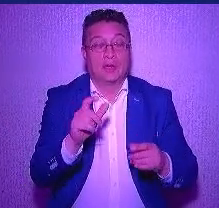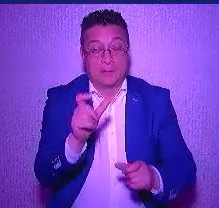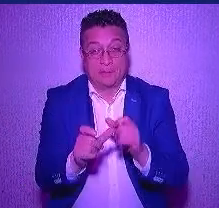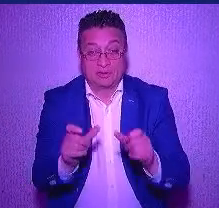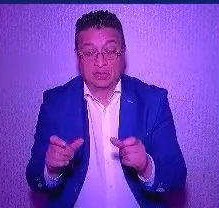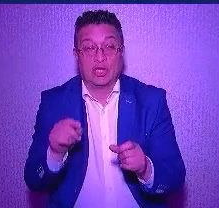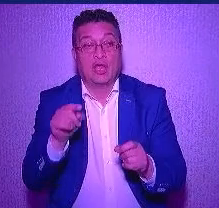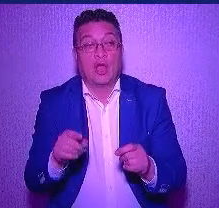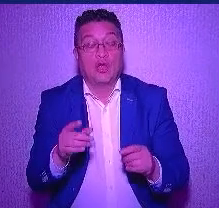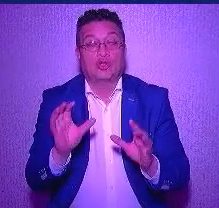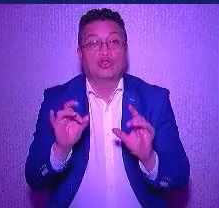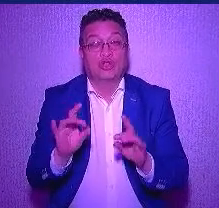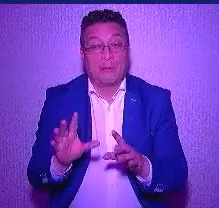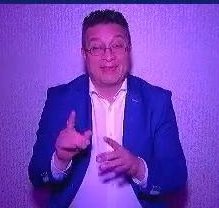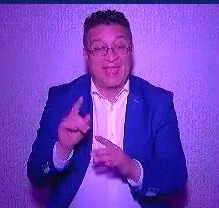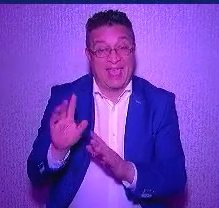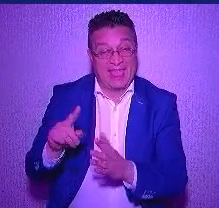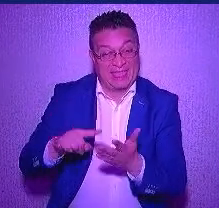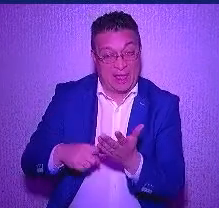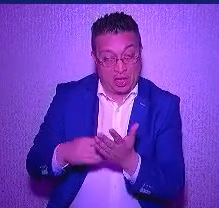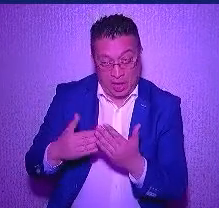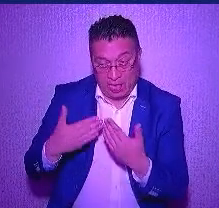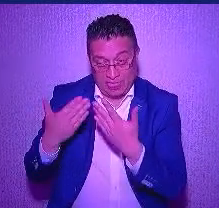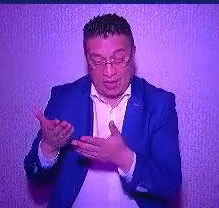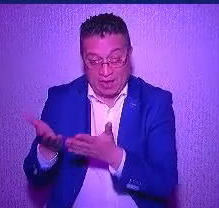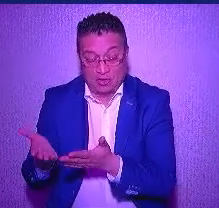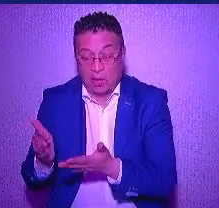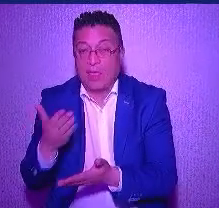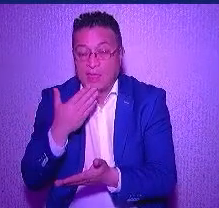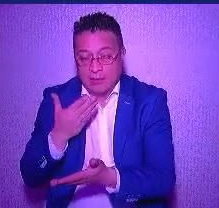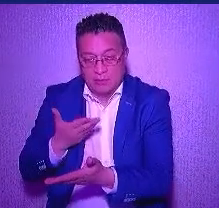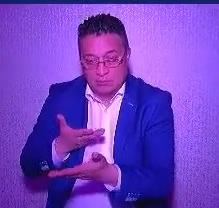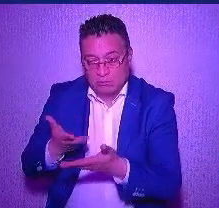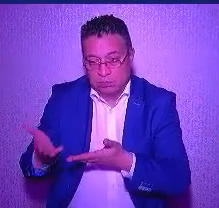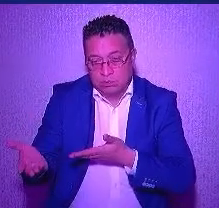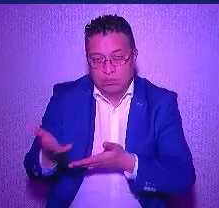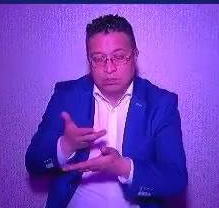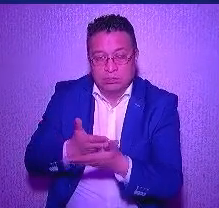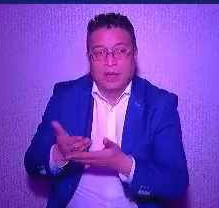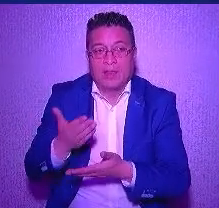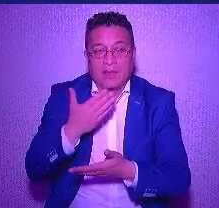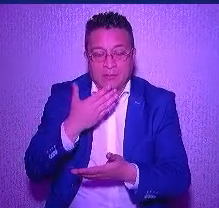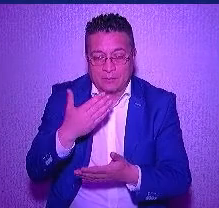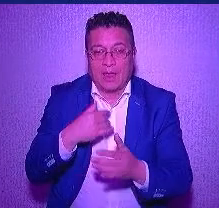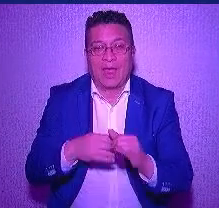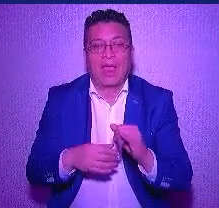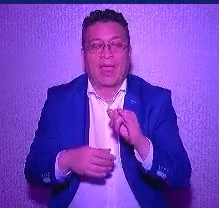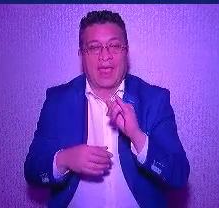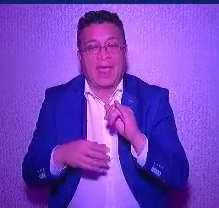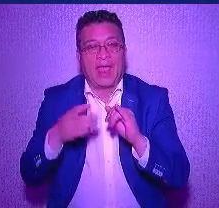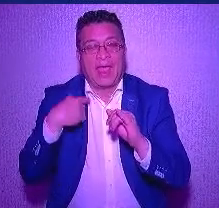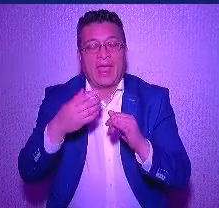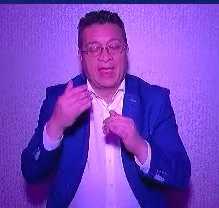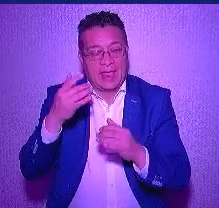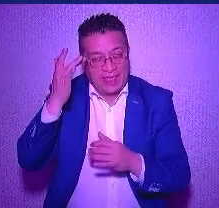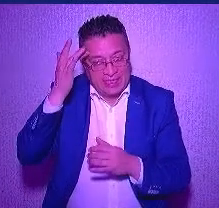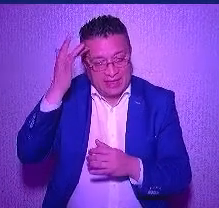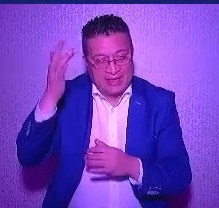provemos tecnologías a ellos pero también en el intercambio de lo que llamamos de inteligencia contra